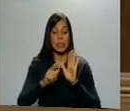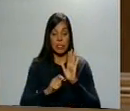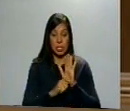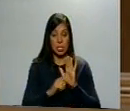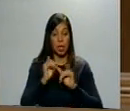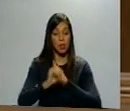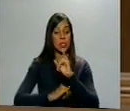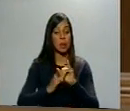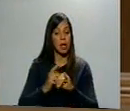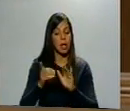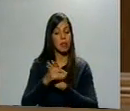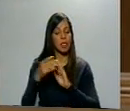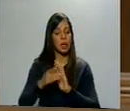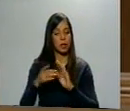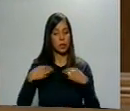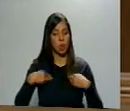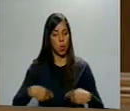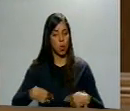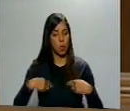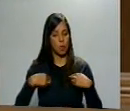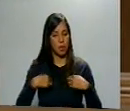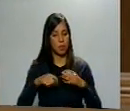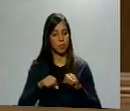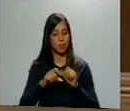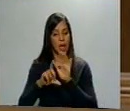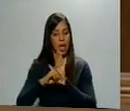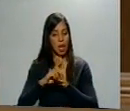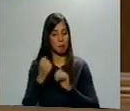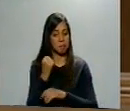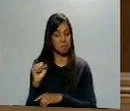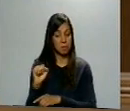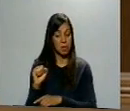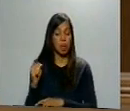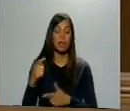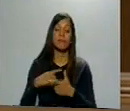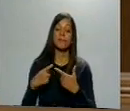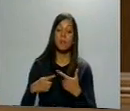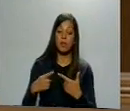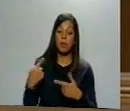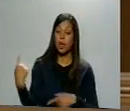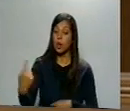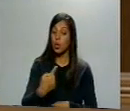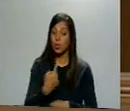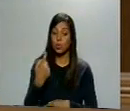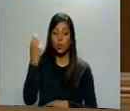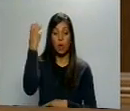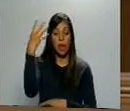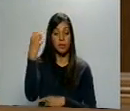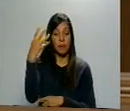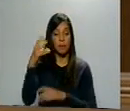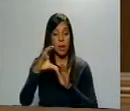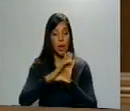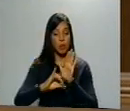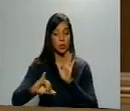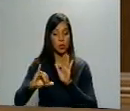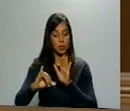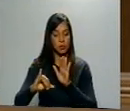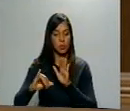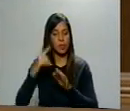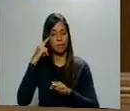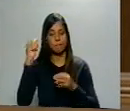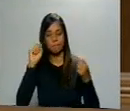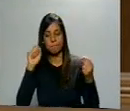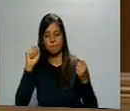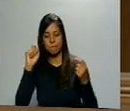sobre derechos humanos y la legislación sobre esta materia, ante lo cual la Asamblea Nacional Constituyente debe adoptar las